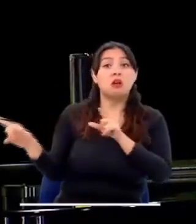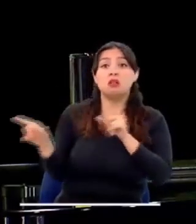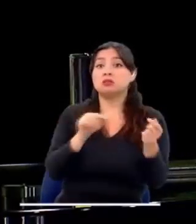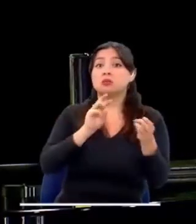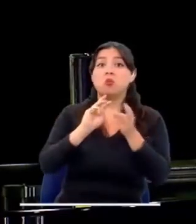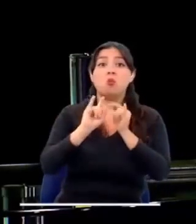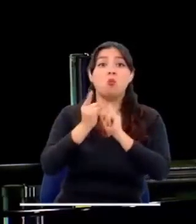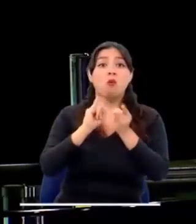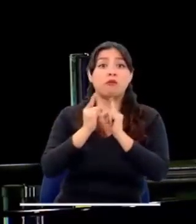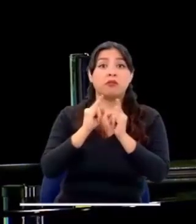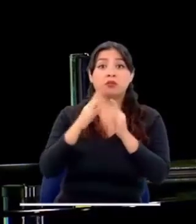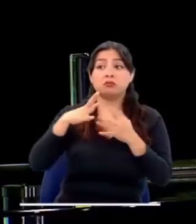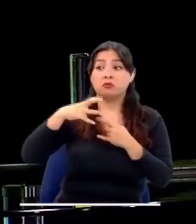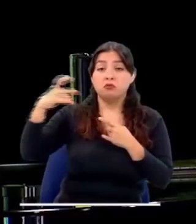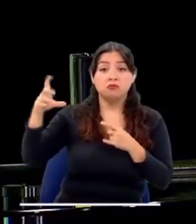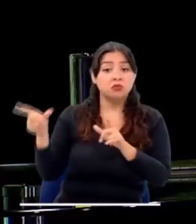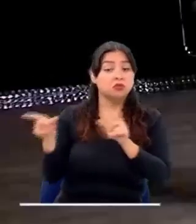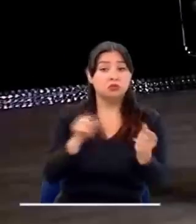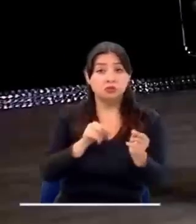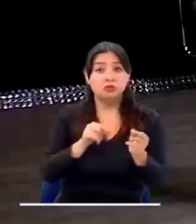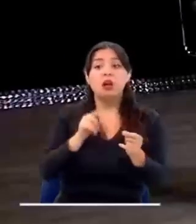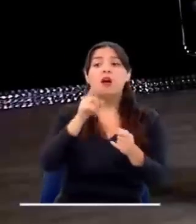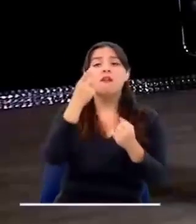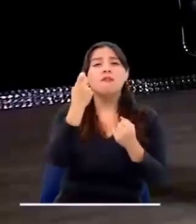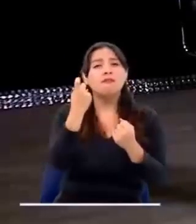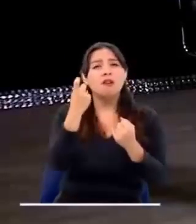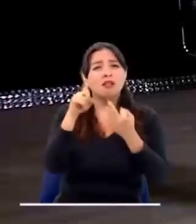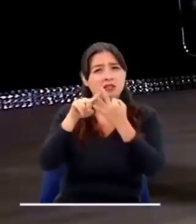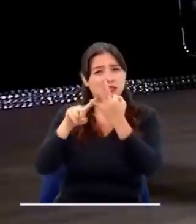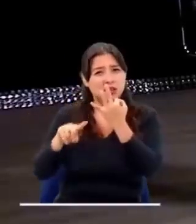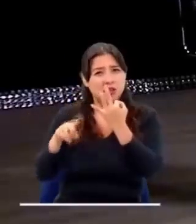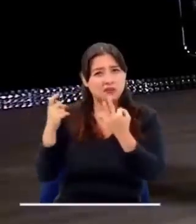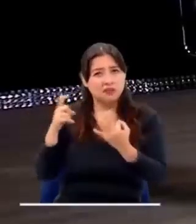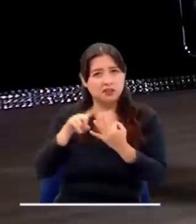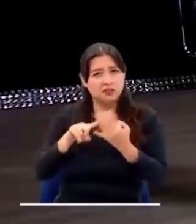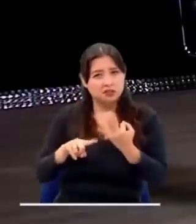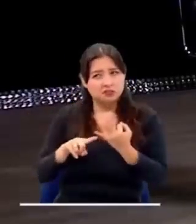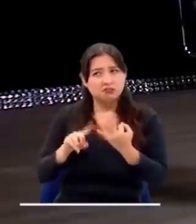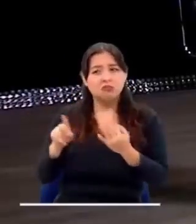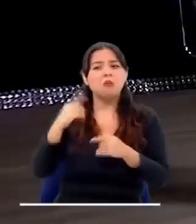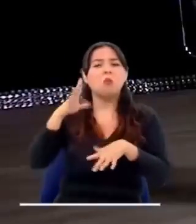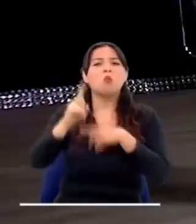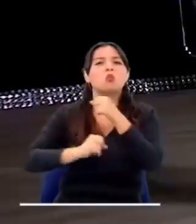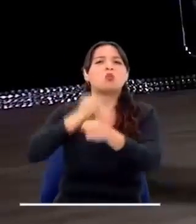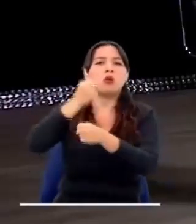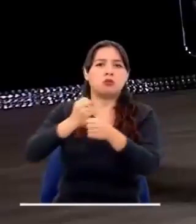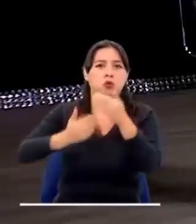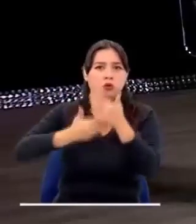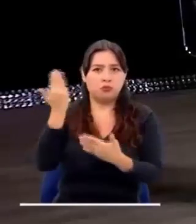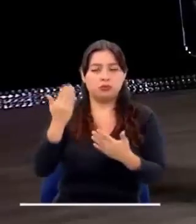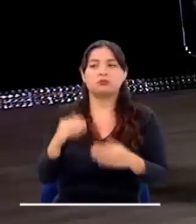que nos faltan, seguro la vamos a terminar el año entrante. Hemos llevado computadores. Eso ha sido mágico cuando los niños